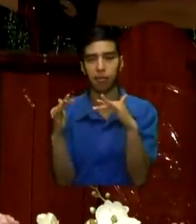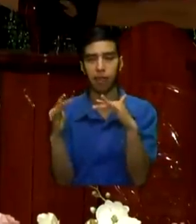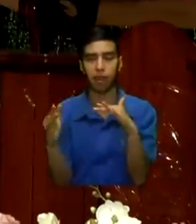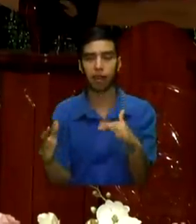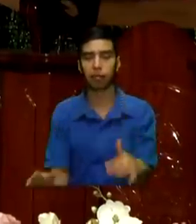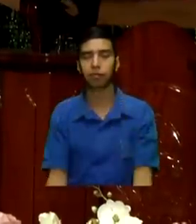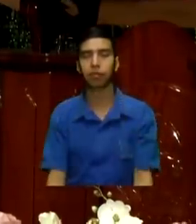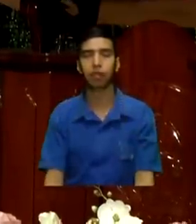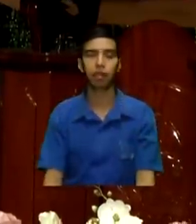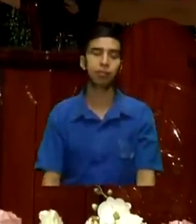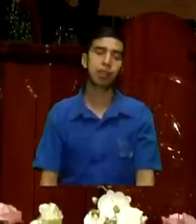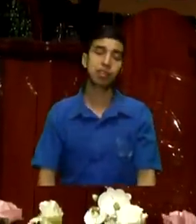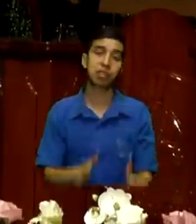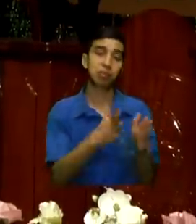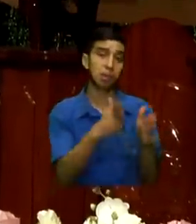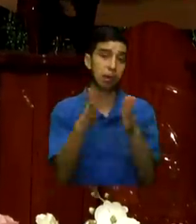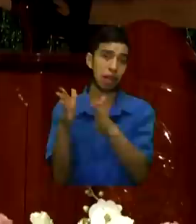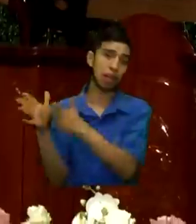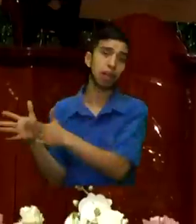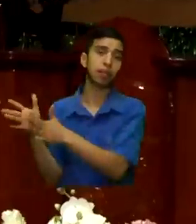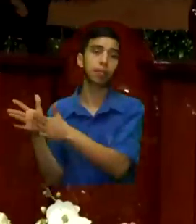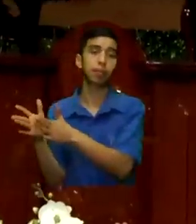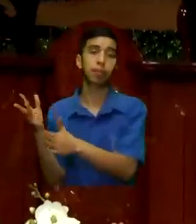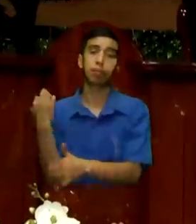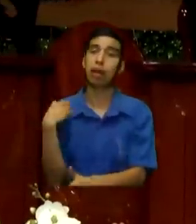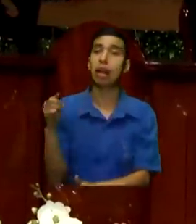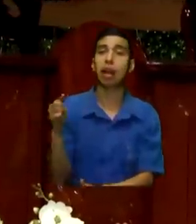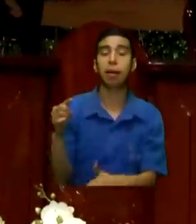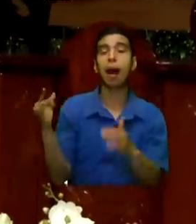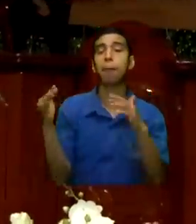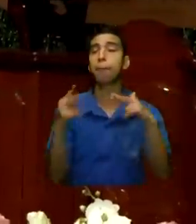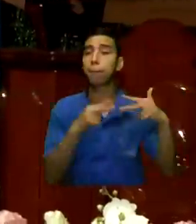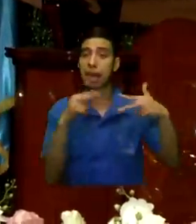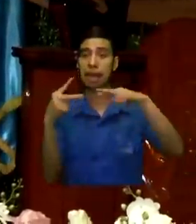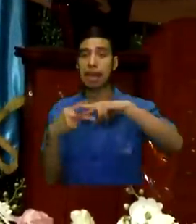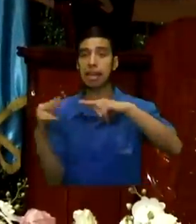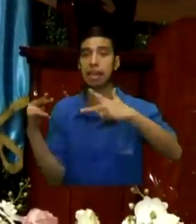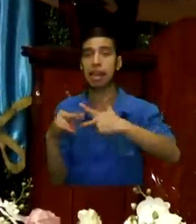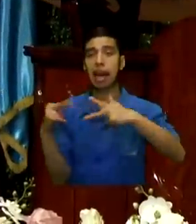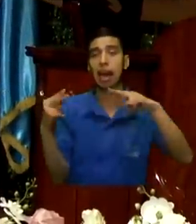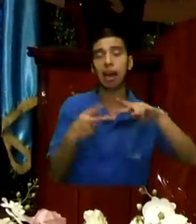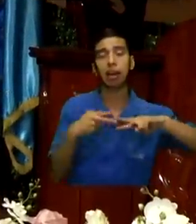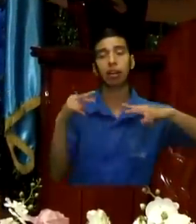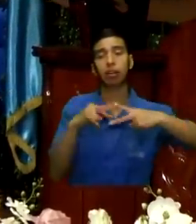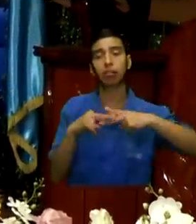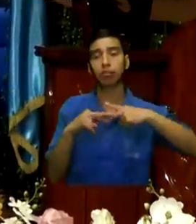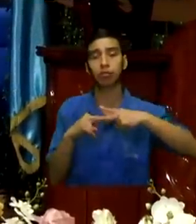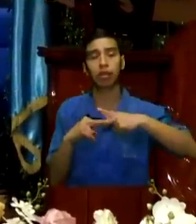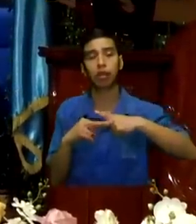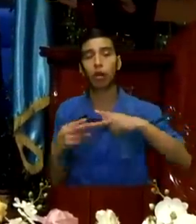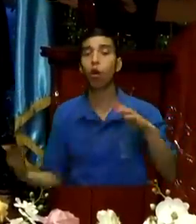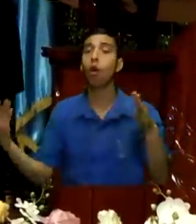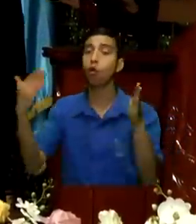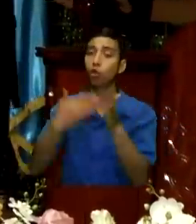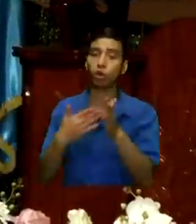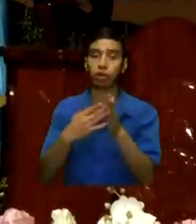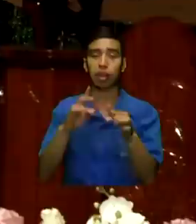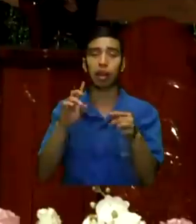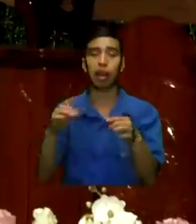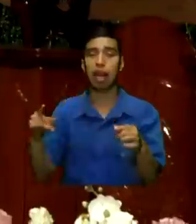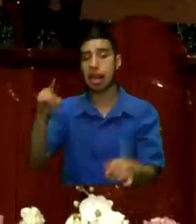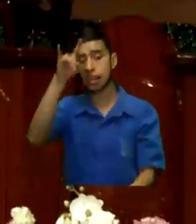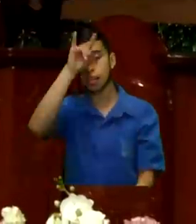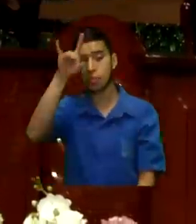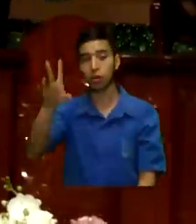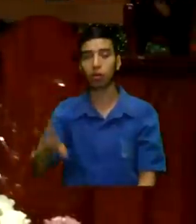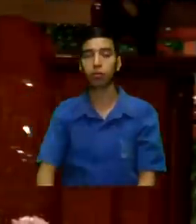ahí. A muchos los masacraron y muchos se salvaron porque tenían alguna función que realizar de plano en la vida,